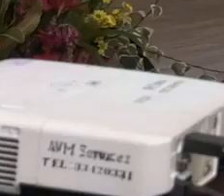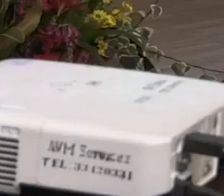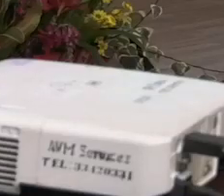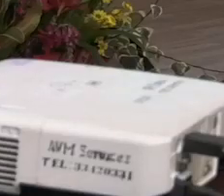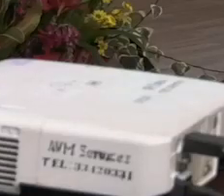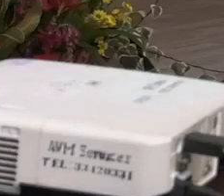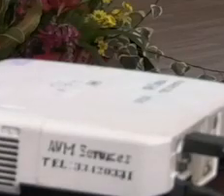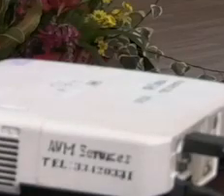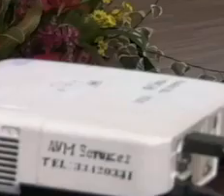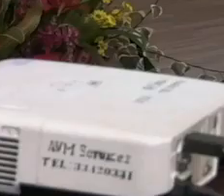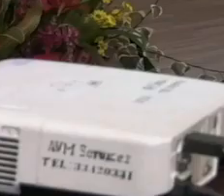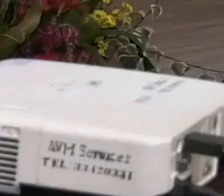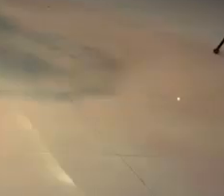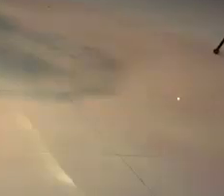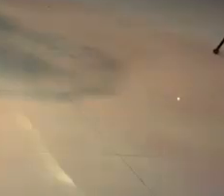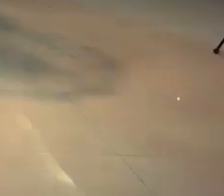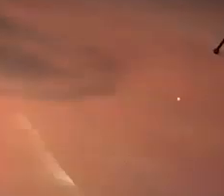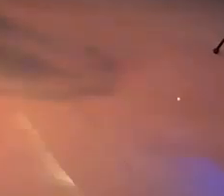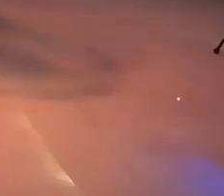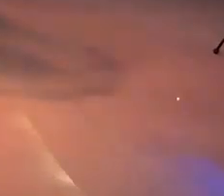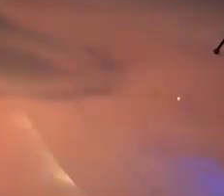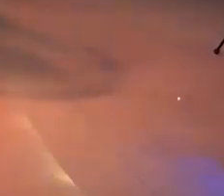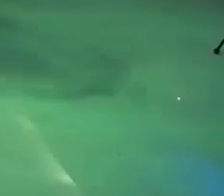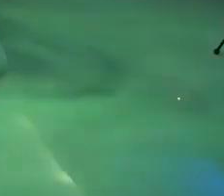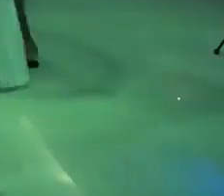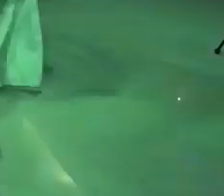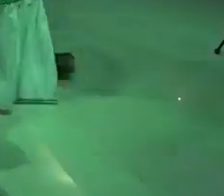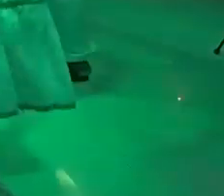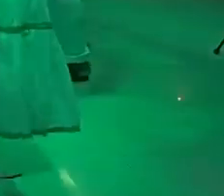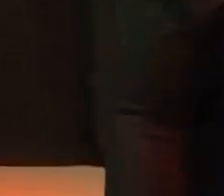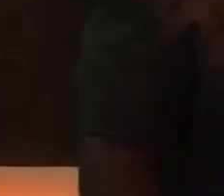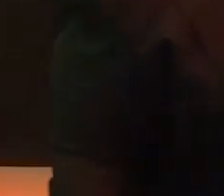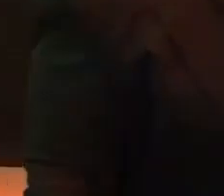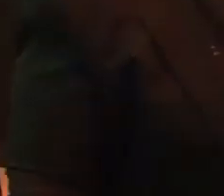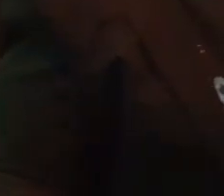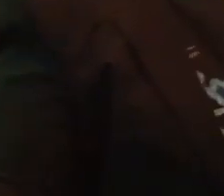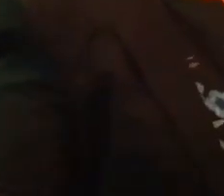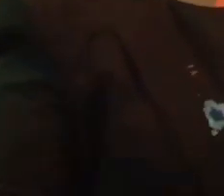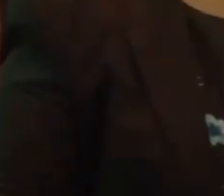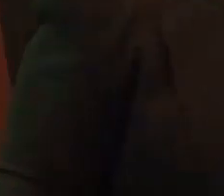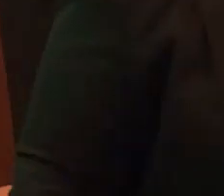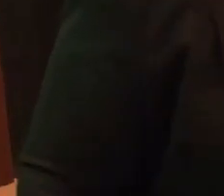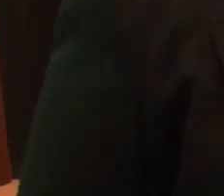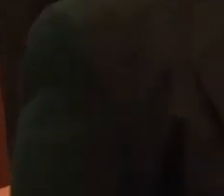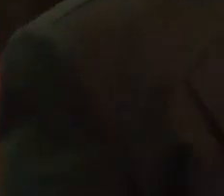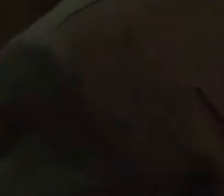un momento agradable, pero además productivo y constructivo en el espacio de Bolivia.